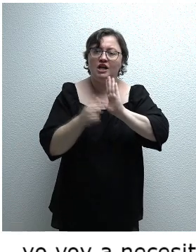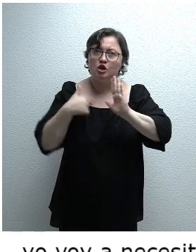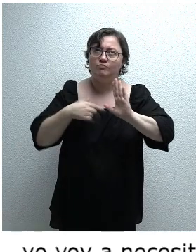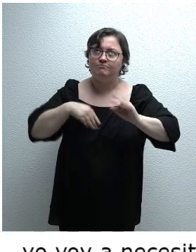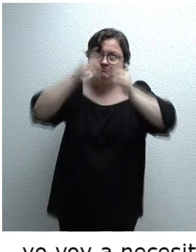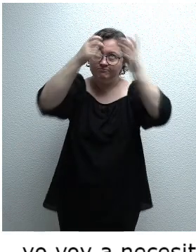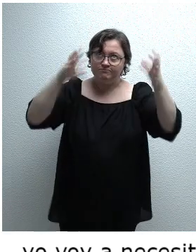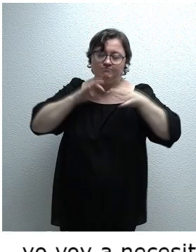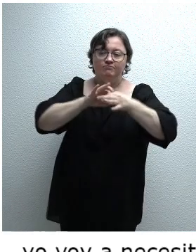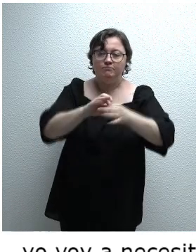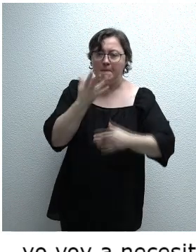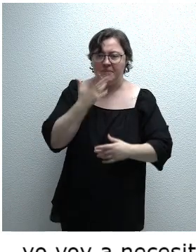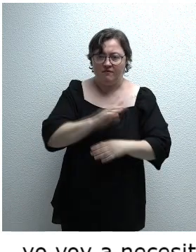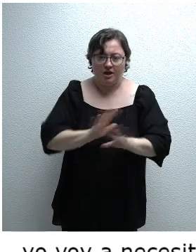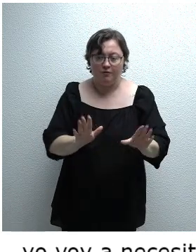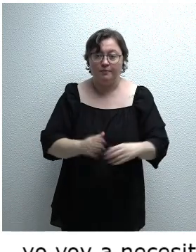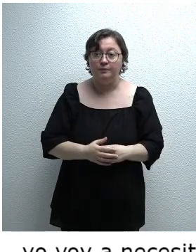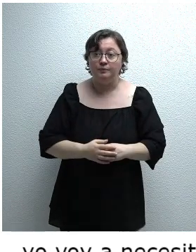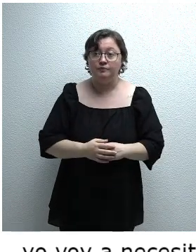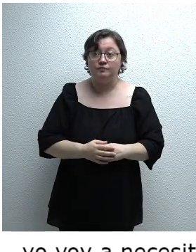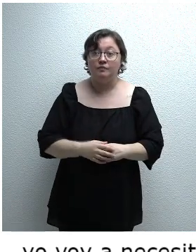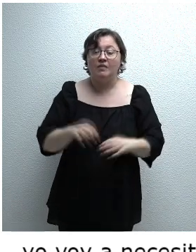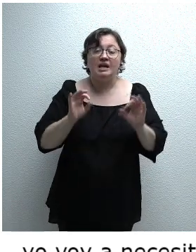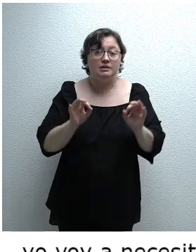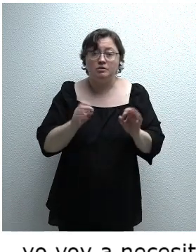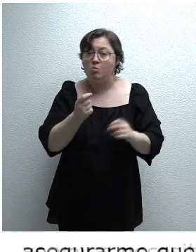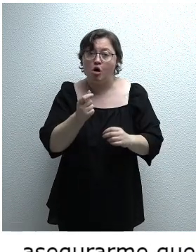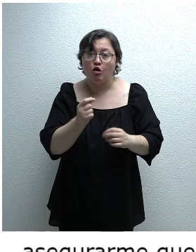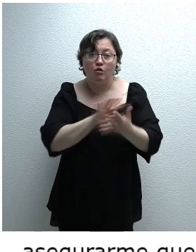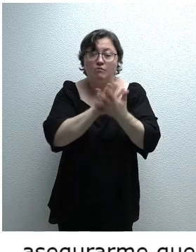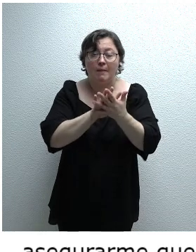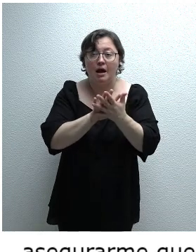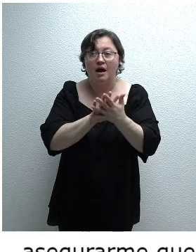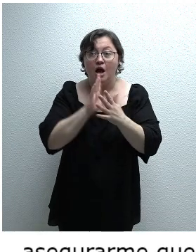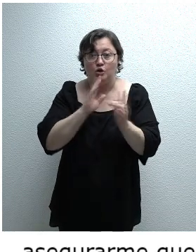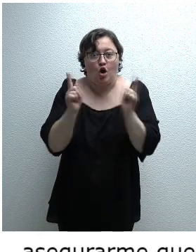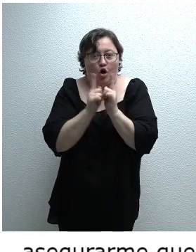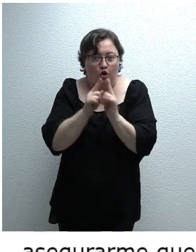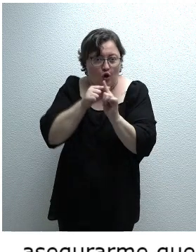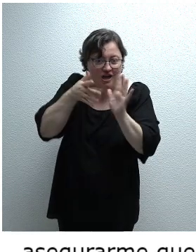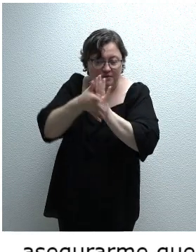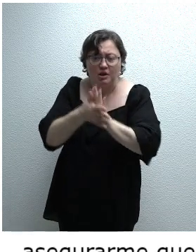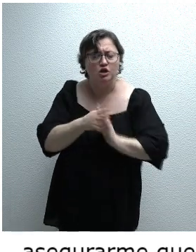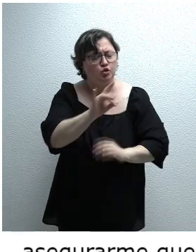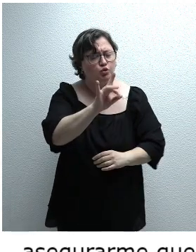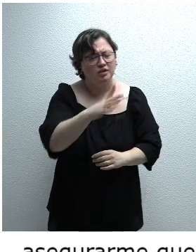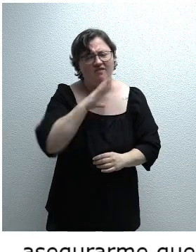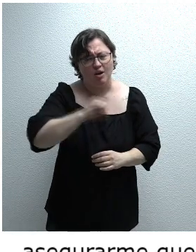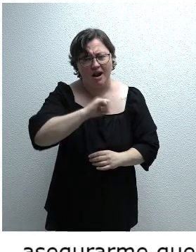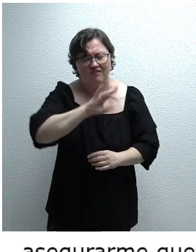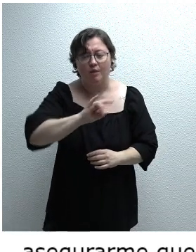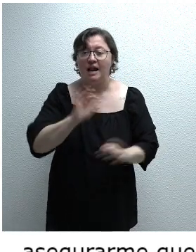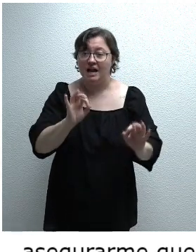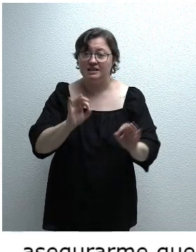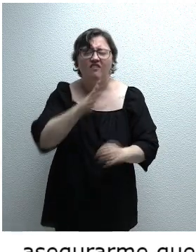conformes a mis preferencias. Ese es un poco, atendiendo a la brevedad, fenomenal. por dónde